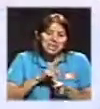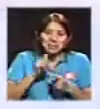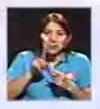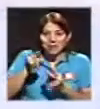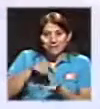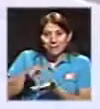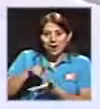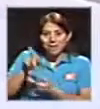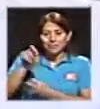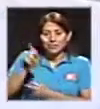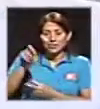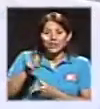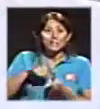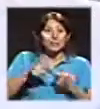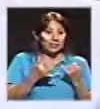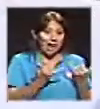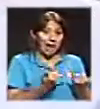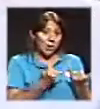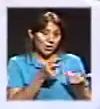lograr para usar estos fondos para